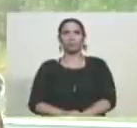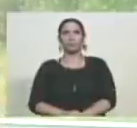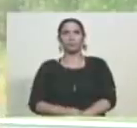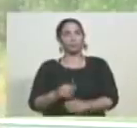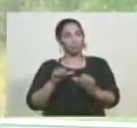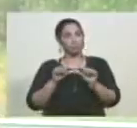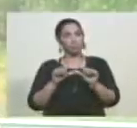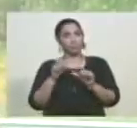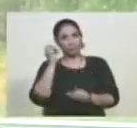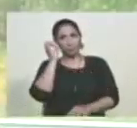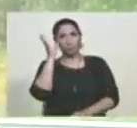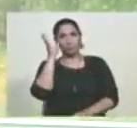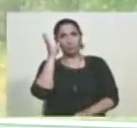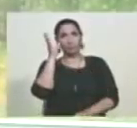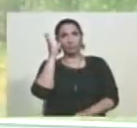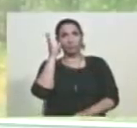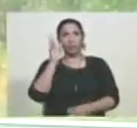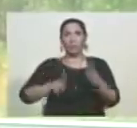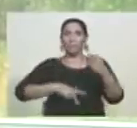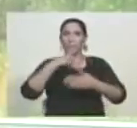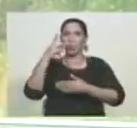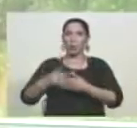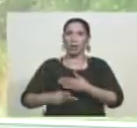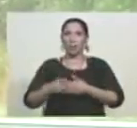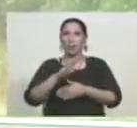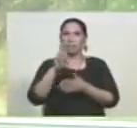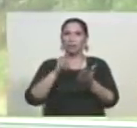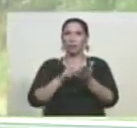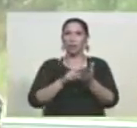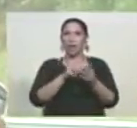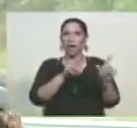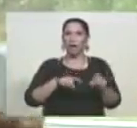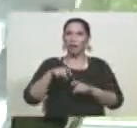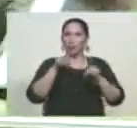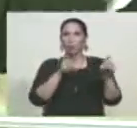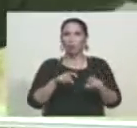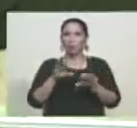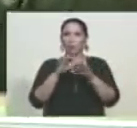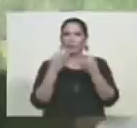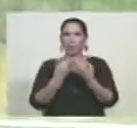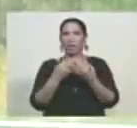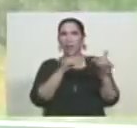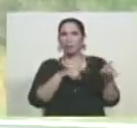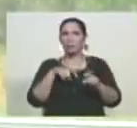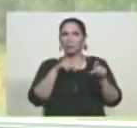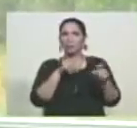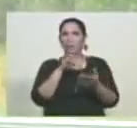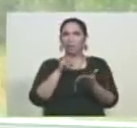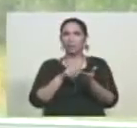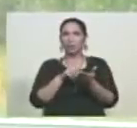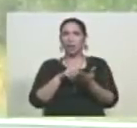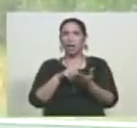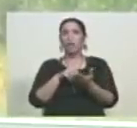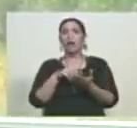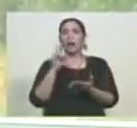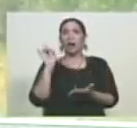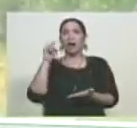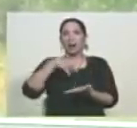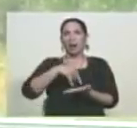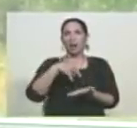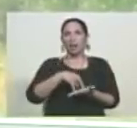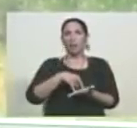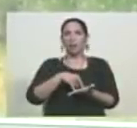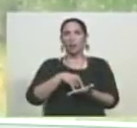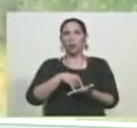Sigo. Crear y financiar un programa nacional de agroindustria familiar campesina y comunal. Por ahí le traemos de Carabobo una propuesta. Son